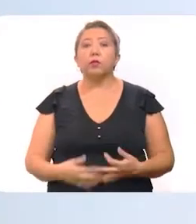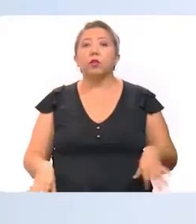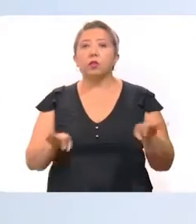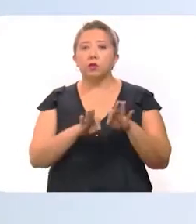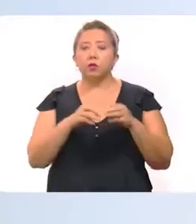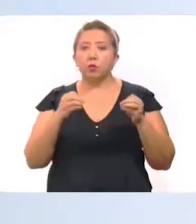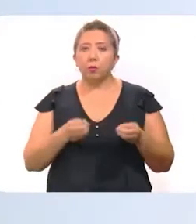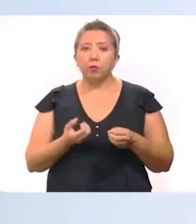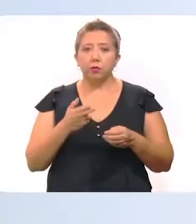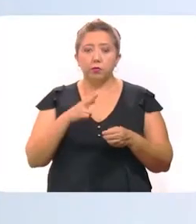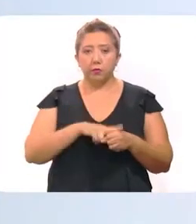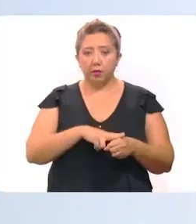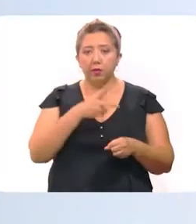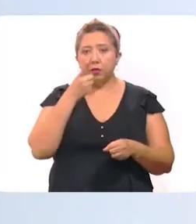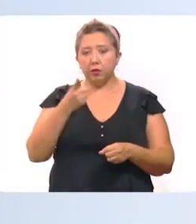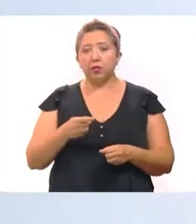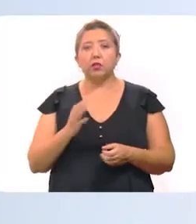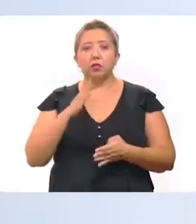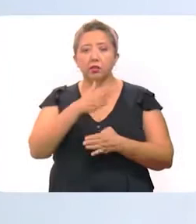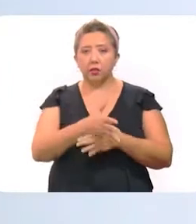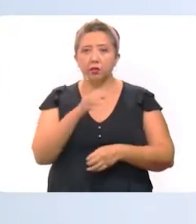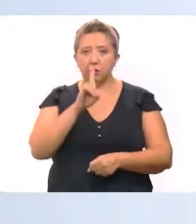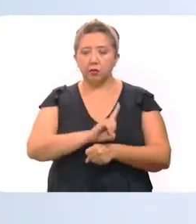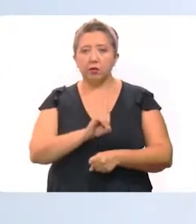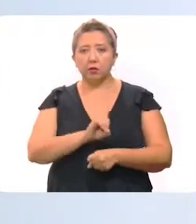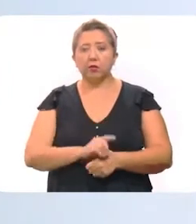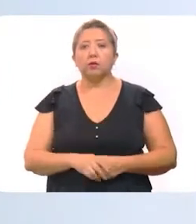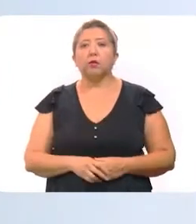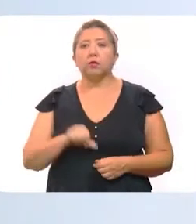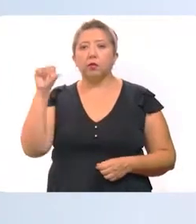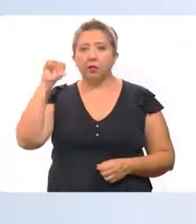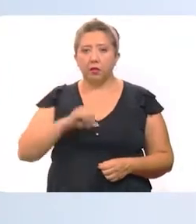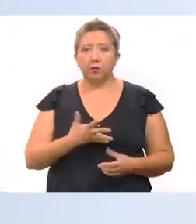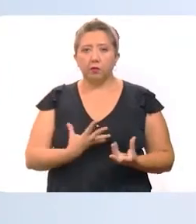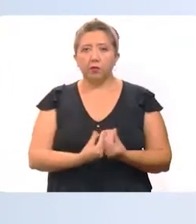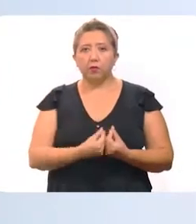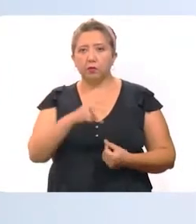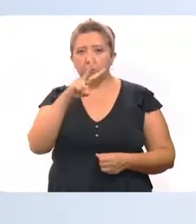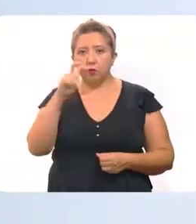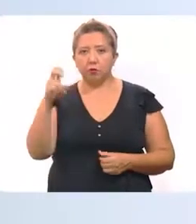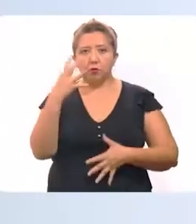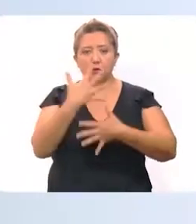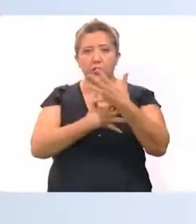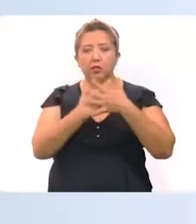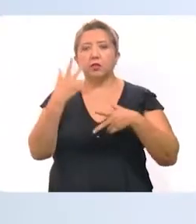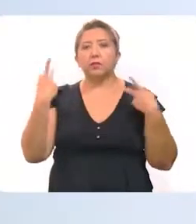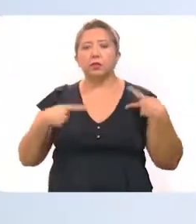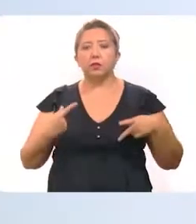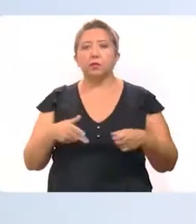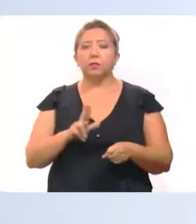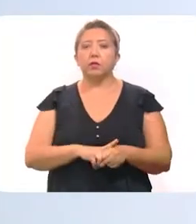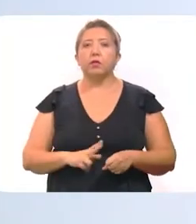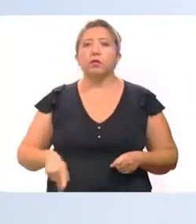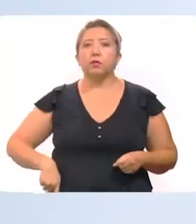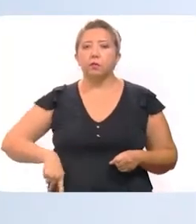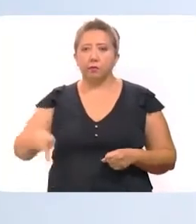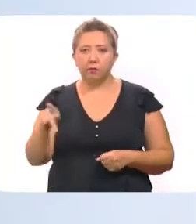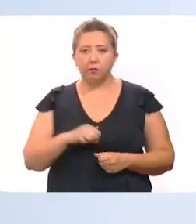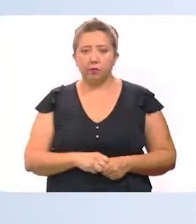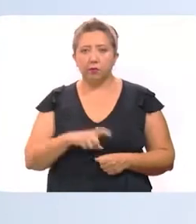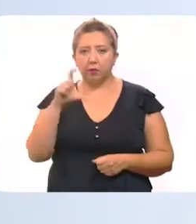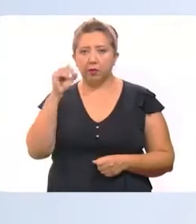más importantes son la ocupación hospitalaria y los ingresos diarios. El día de hoy tenemos 215 pacientes en hospitales públicos.